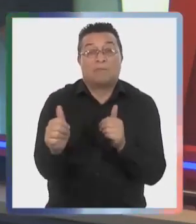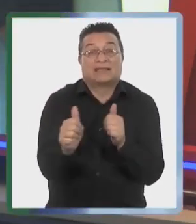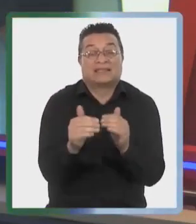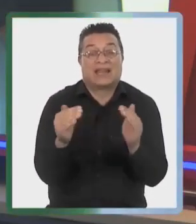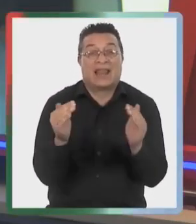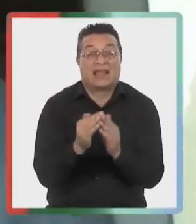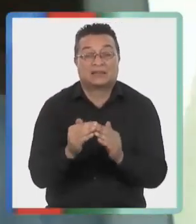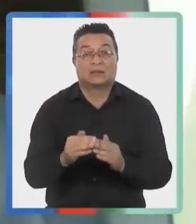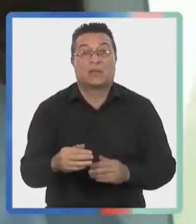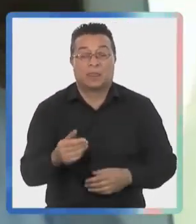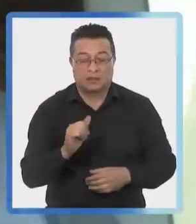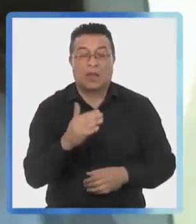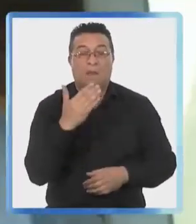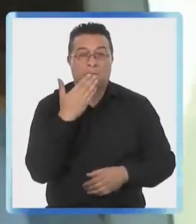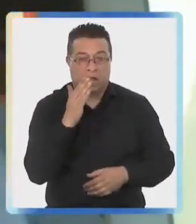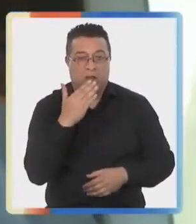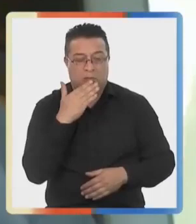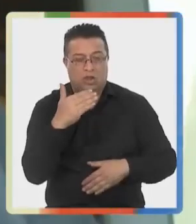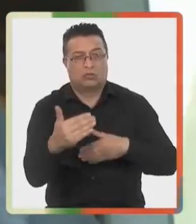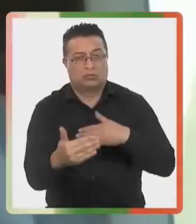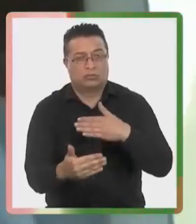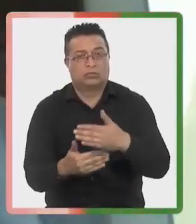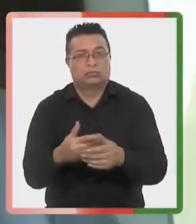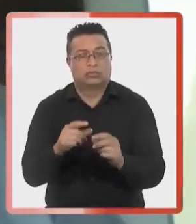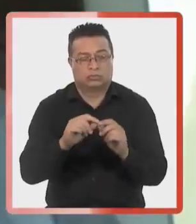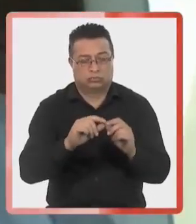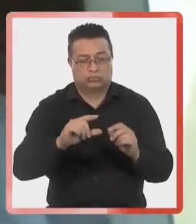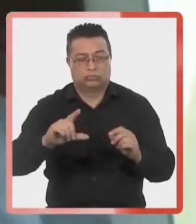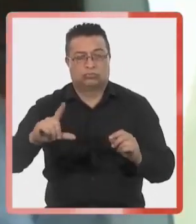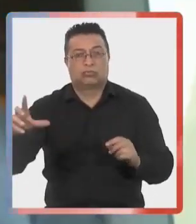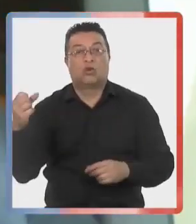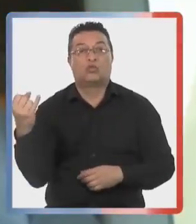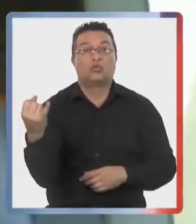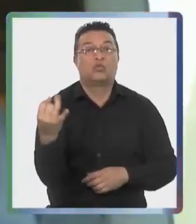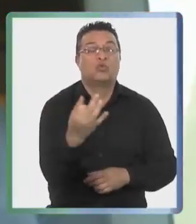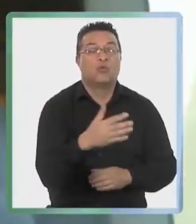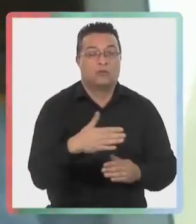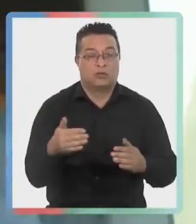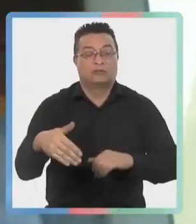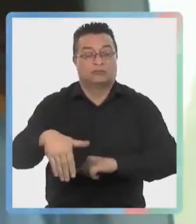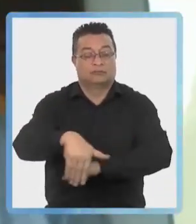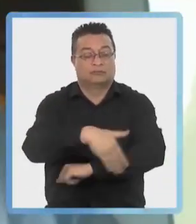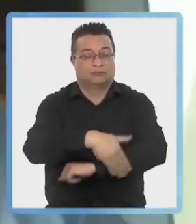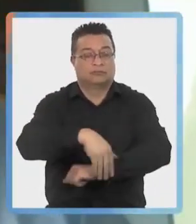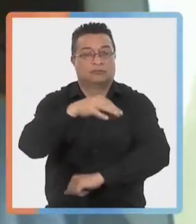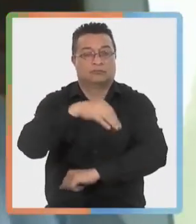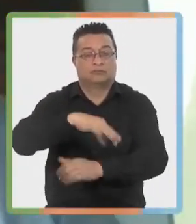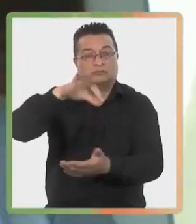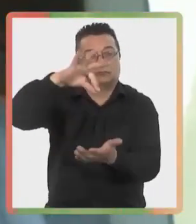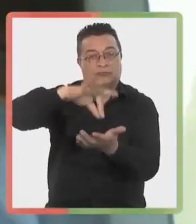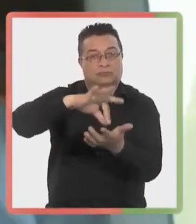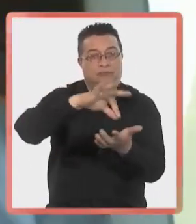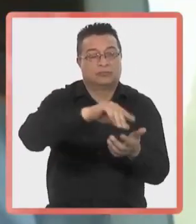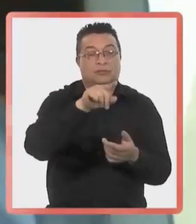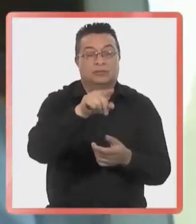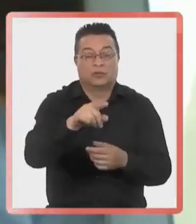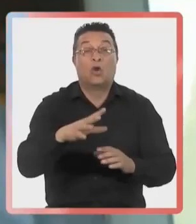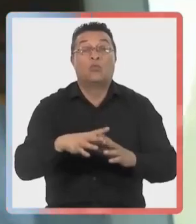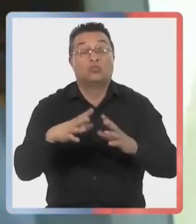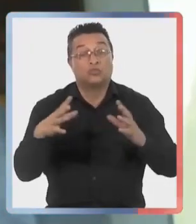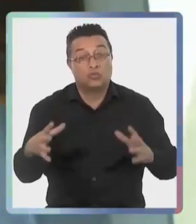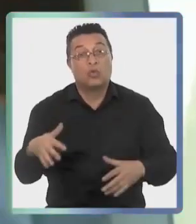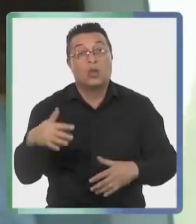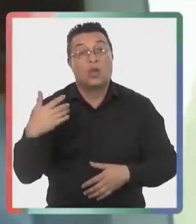de su casa. Hemos mejorado en eso, hemos aumentado el número de domicilios georreferenciados. Ha sido